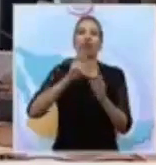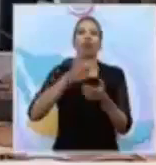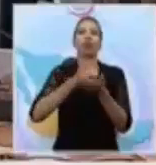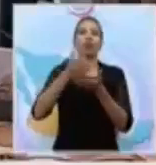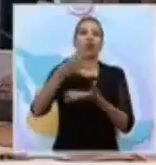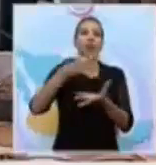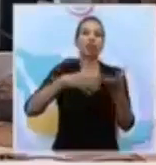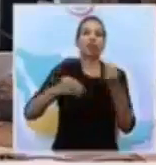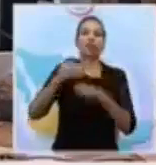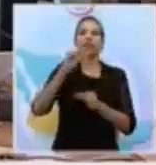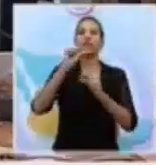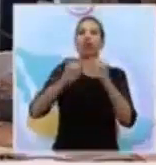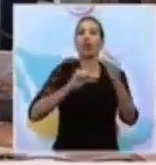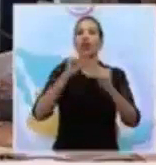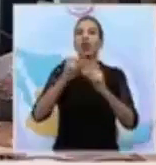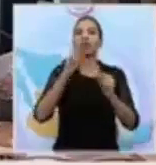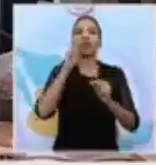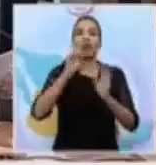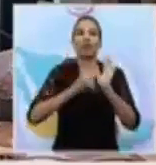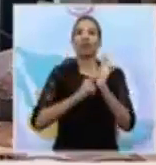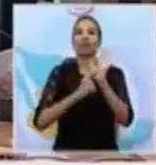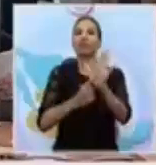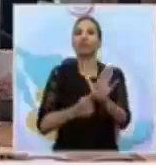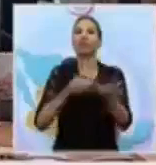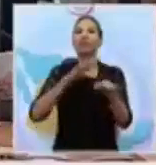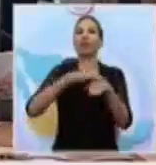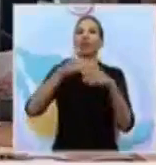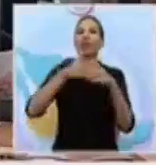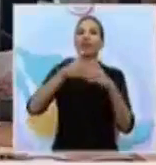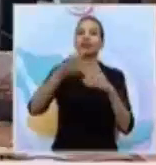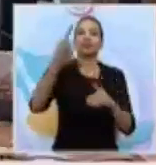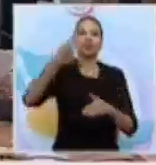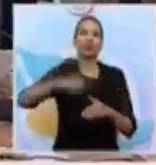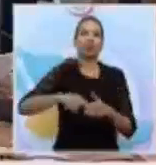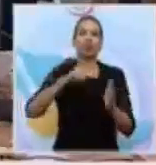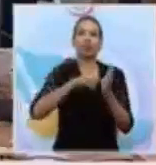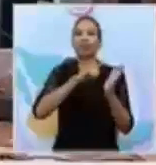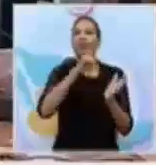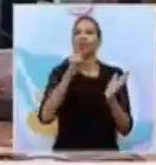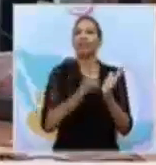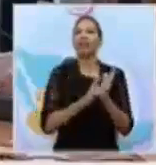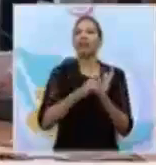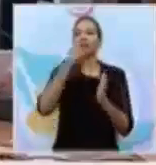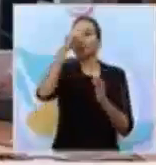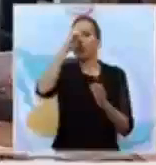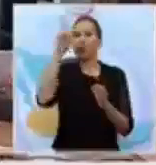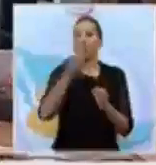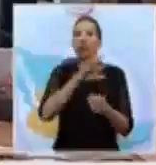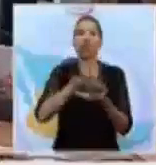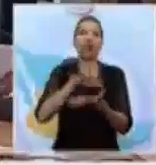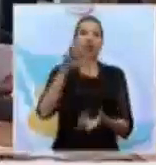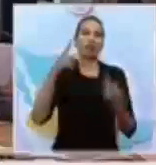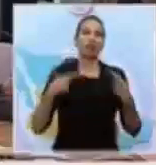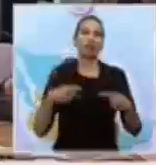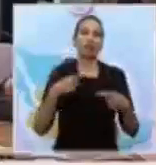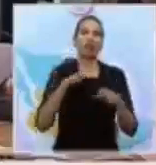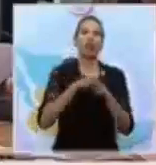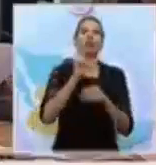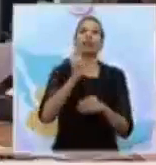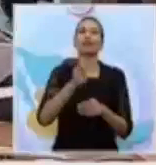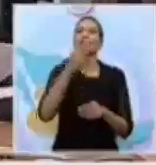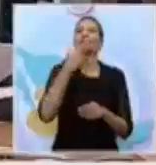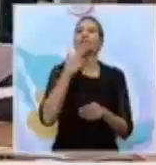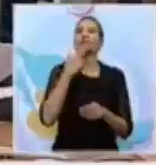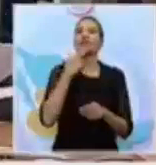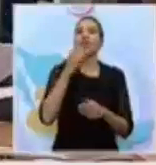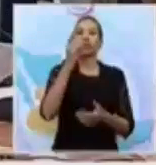que en la práctica se ha estado eximiendo más allá de lo estipulado en dicha ley para la inmensa mayoría. Su parcialidad consiste